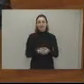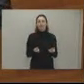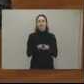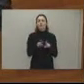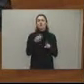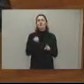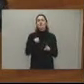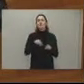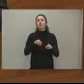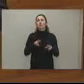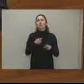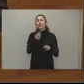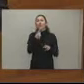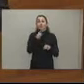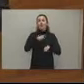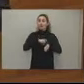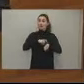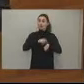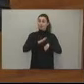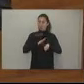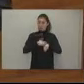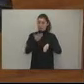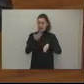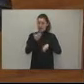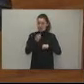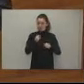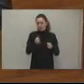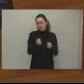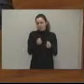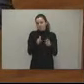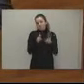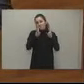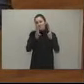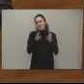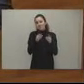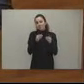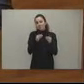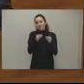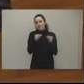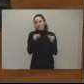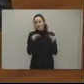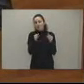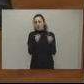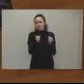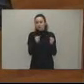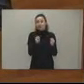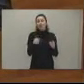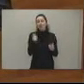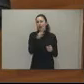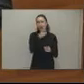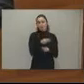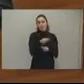volcanes, ¿no? Los volcanes tienen tiempos de fuego y tienen periodos de humo. Usted está ya irremediablemente en el humo.